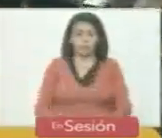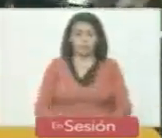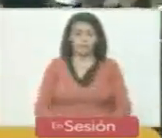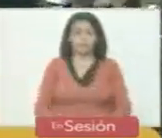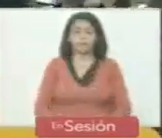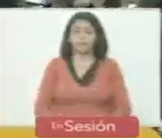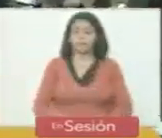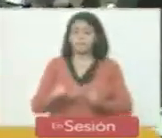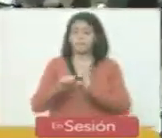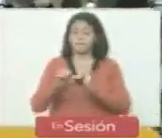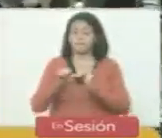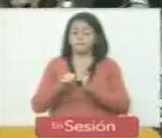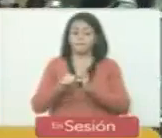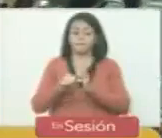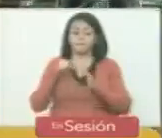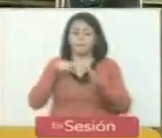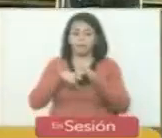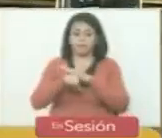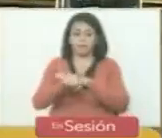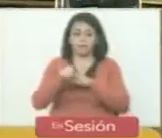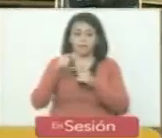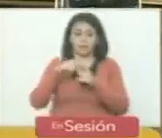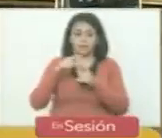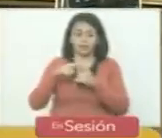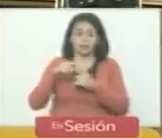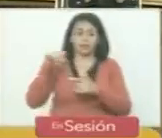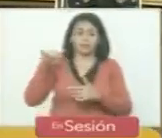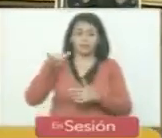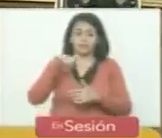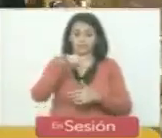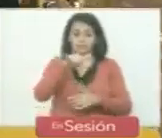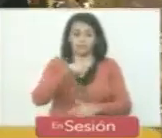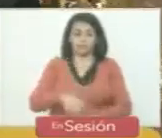se encontraban a bordo de la aerolínea.